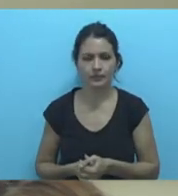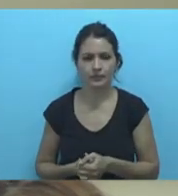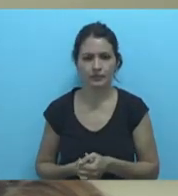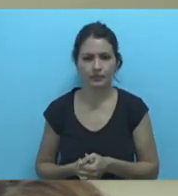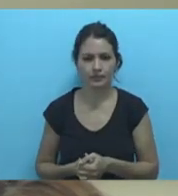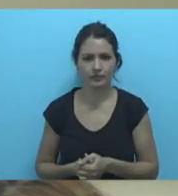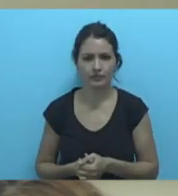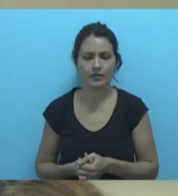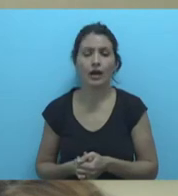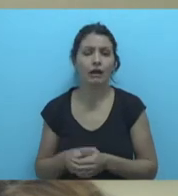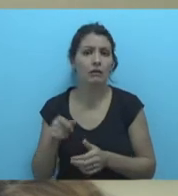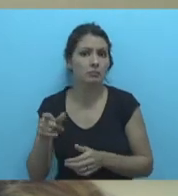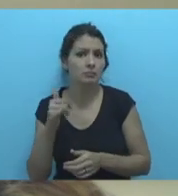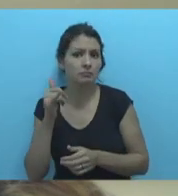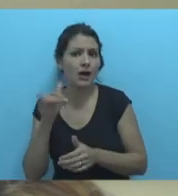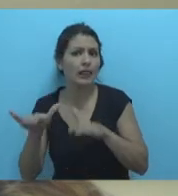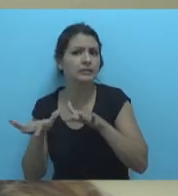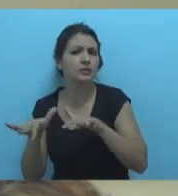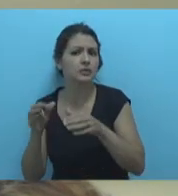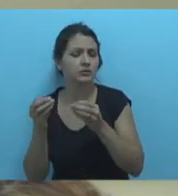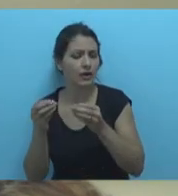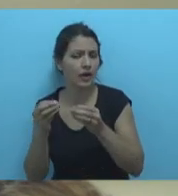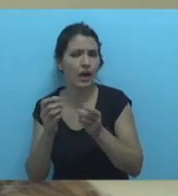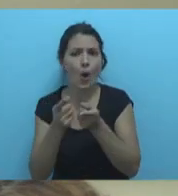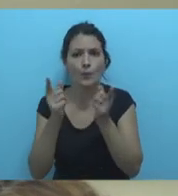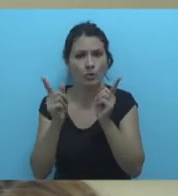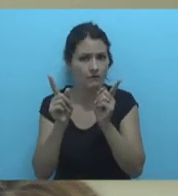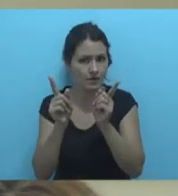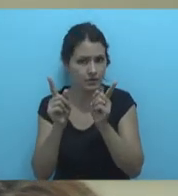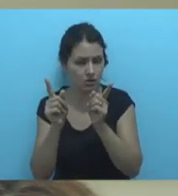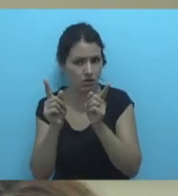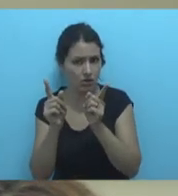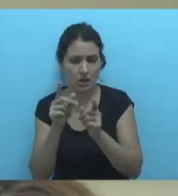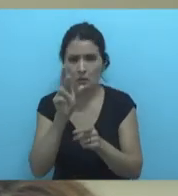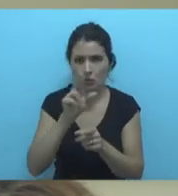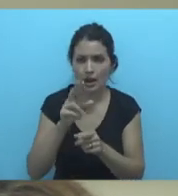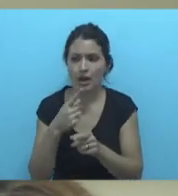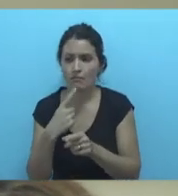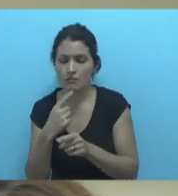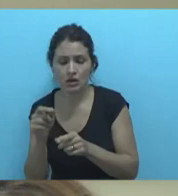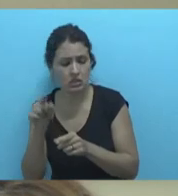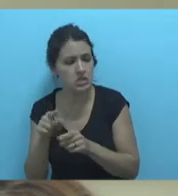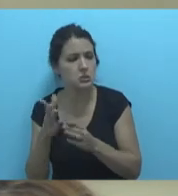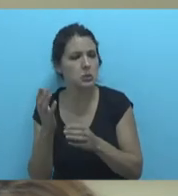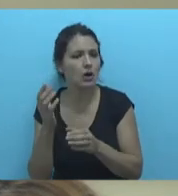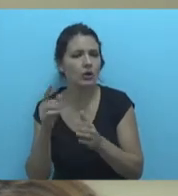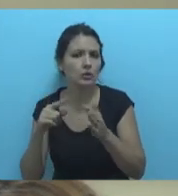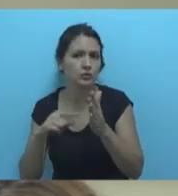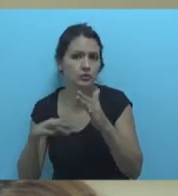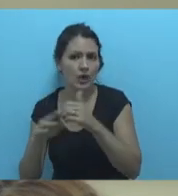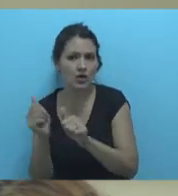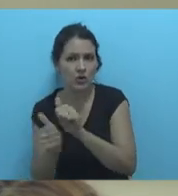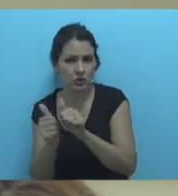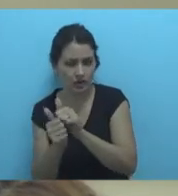de profesores y profesoras que tienen que trasladarse más de 60 kilómetros hacia los profesorados de Cañada de Gómez